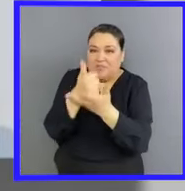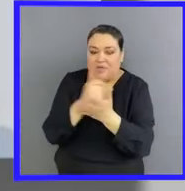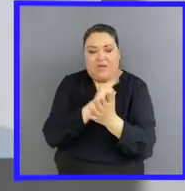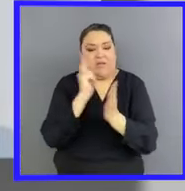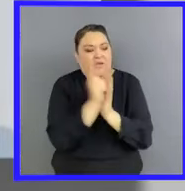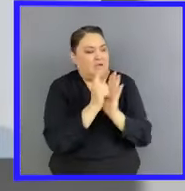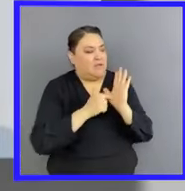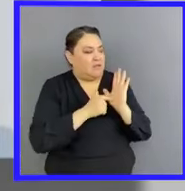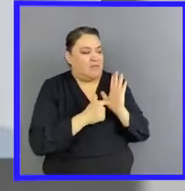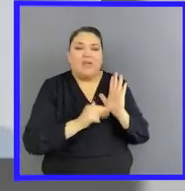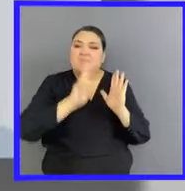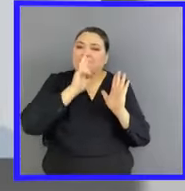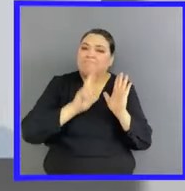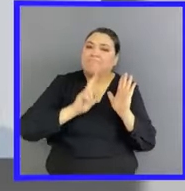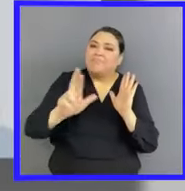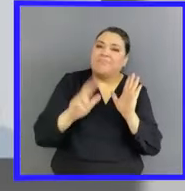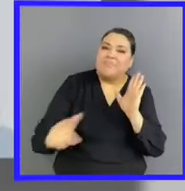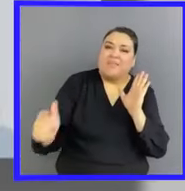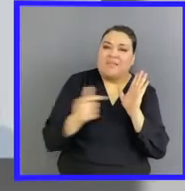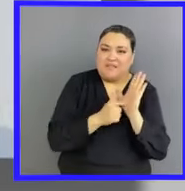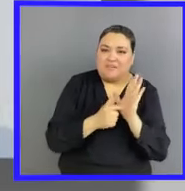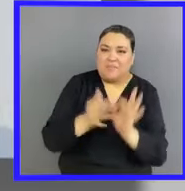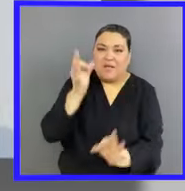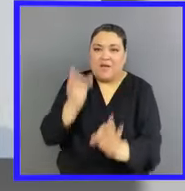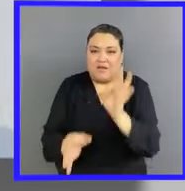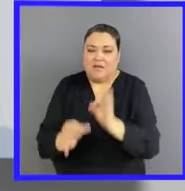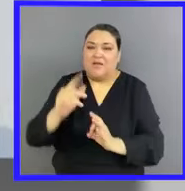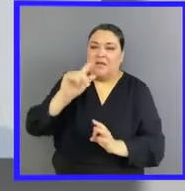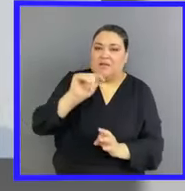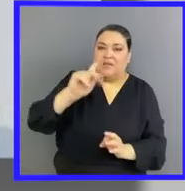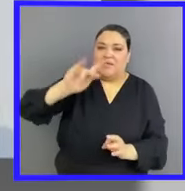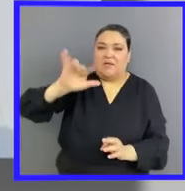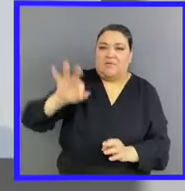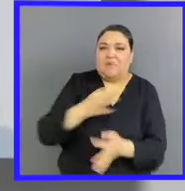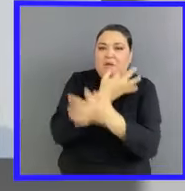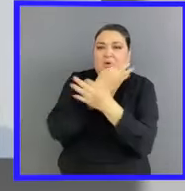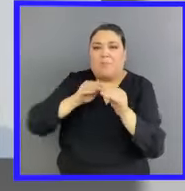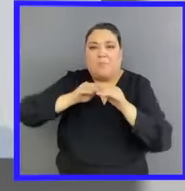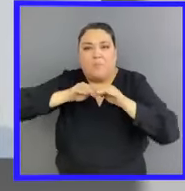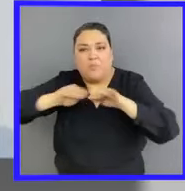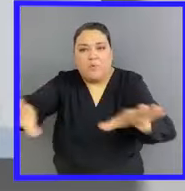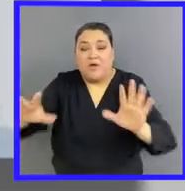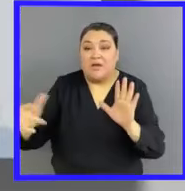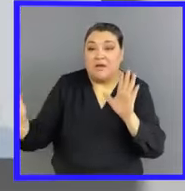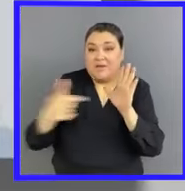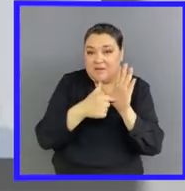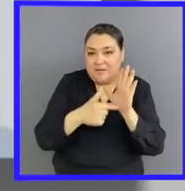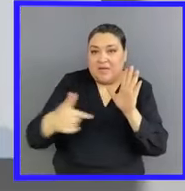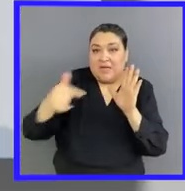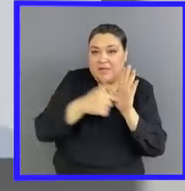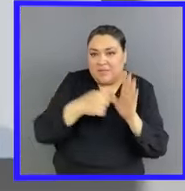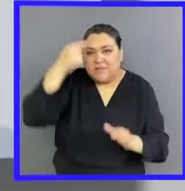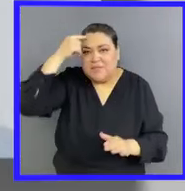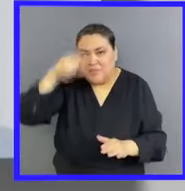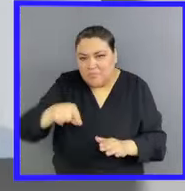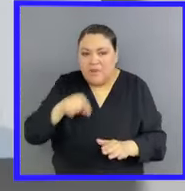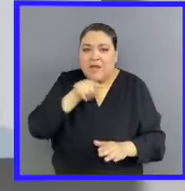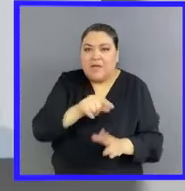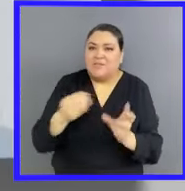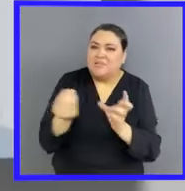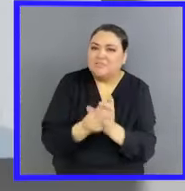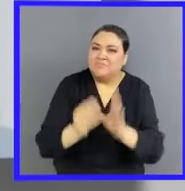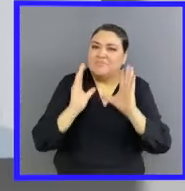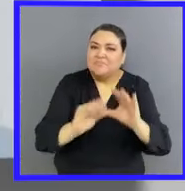que emiten los tribunales del Poder Judicial de la Federación como parte fundamental de su formación académica y